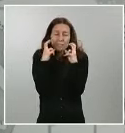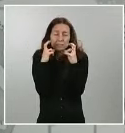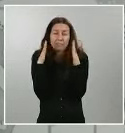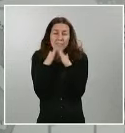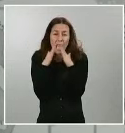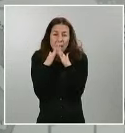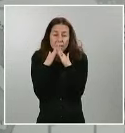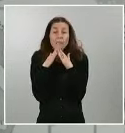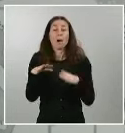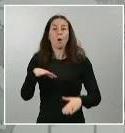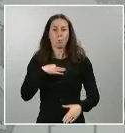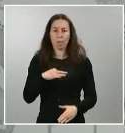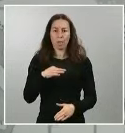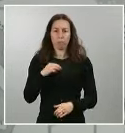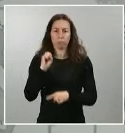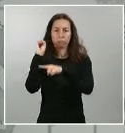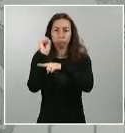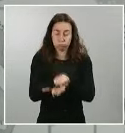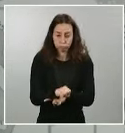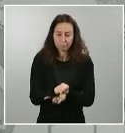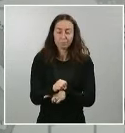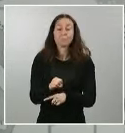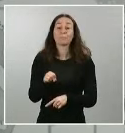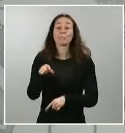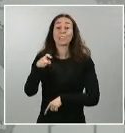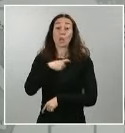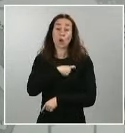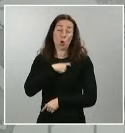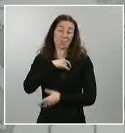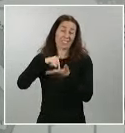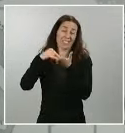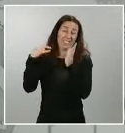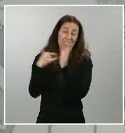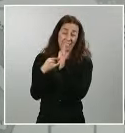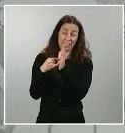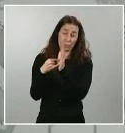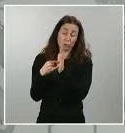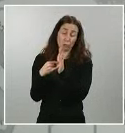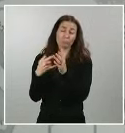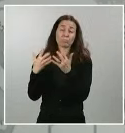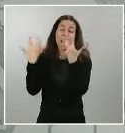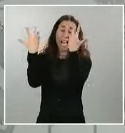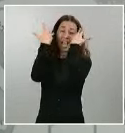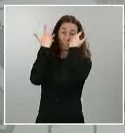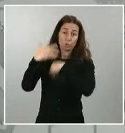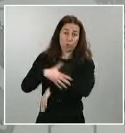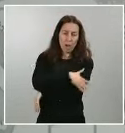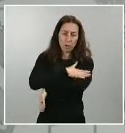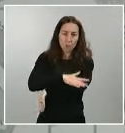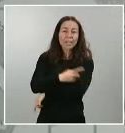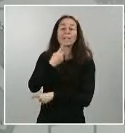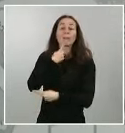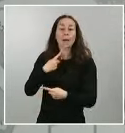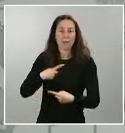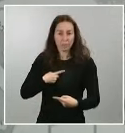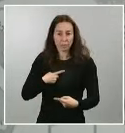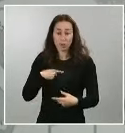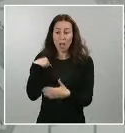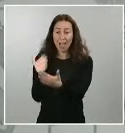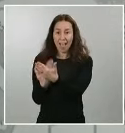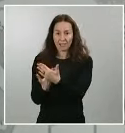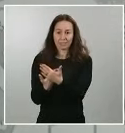las recomendaciones que nos han hecho los expertos del comité técnico que asesora al Gobierno y tras haberlo comunicado a los agentes sociales, es decir, a